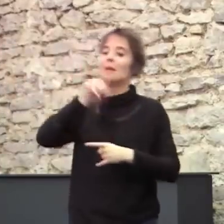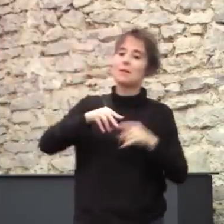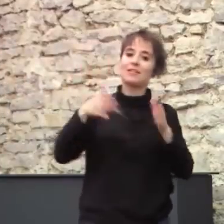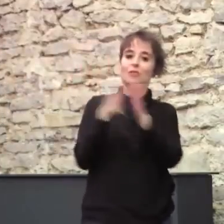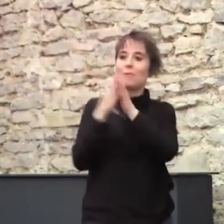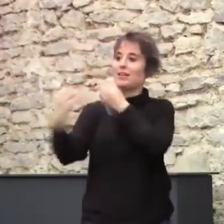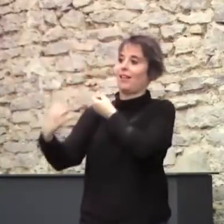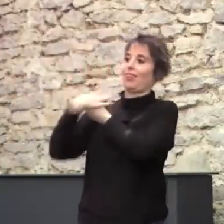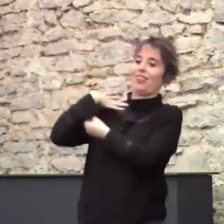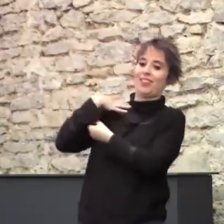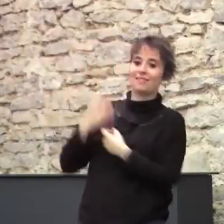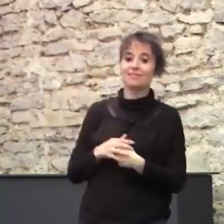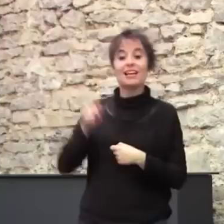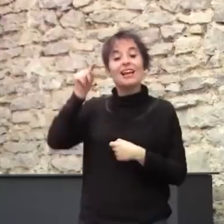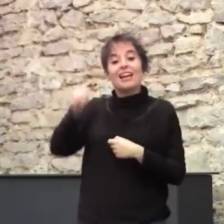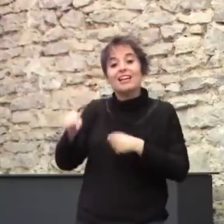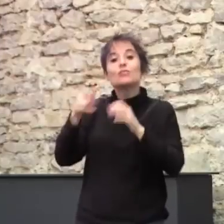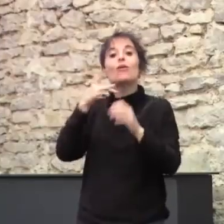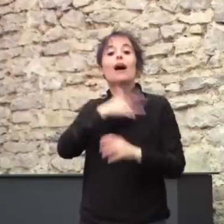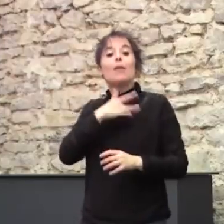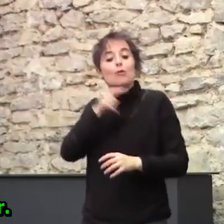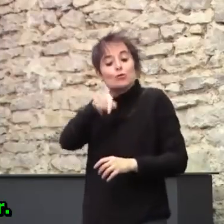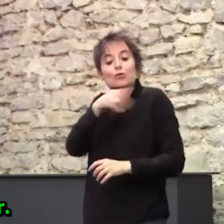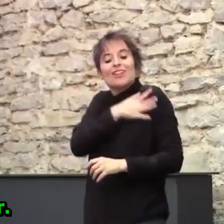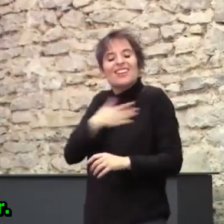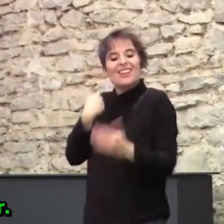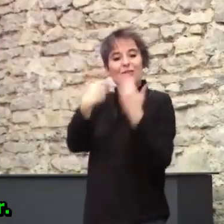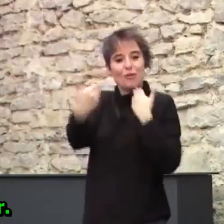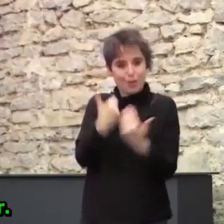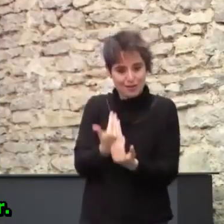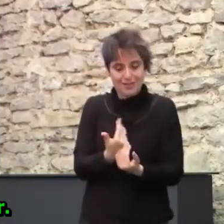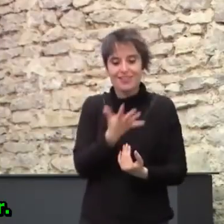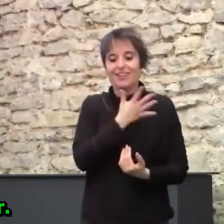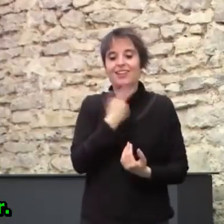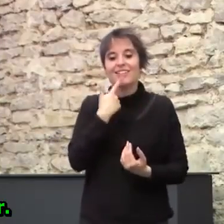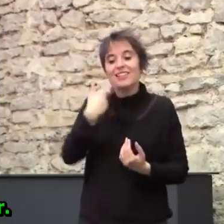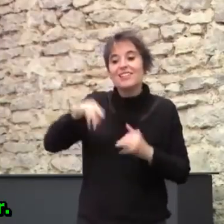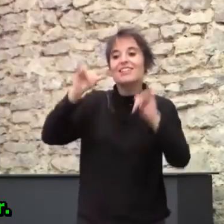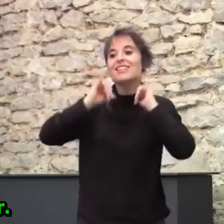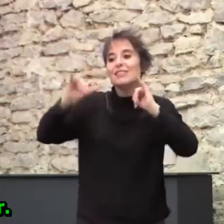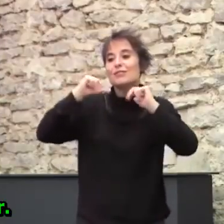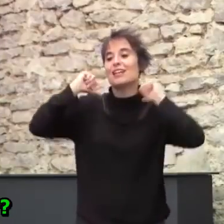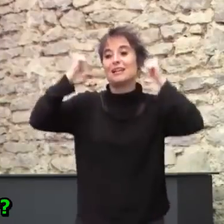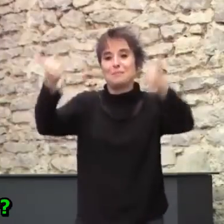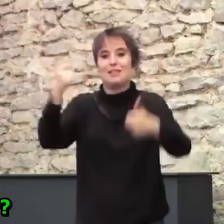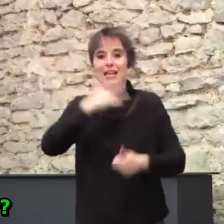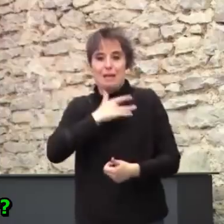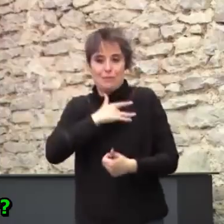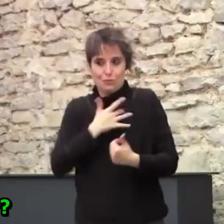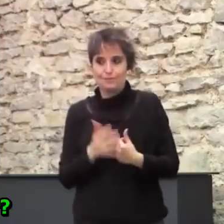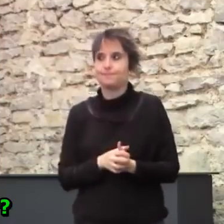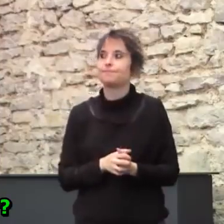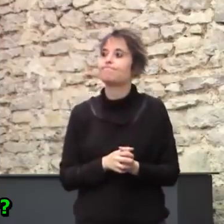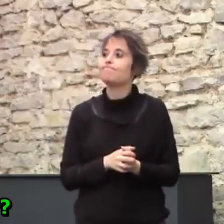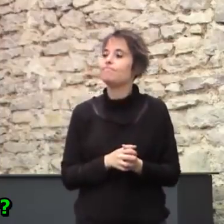¿no? Y esa es la parte del amor de la que yo hablo, ¿no? El disfrutar ahí de los inicios del amor.